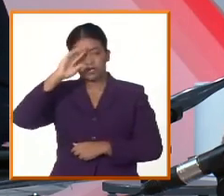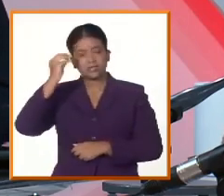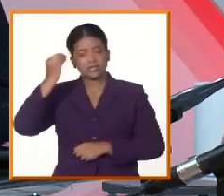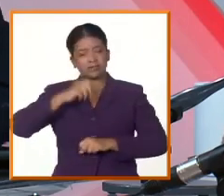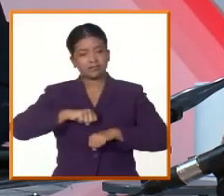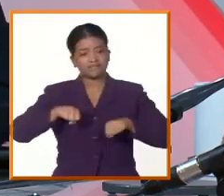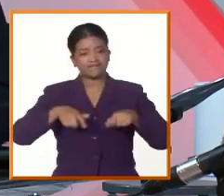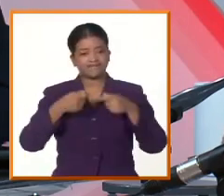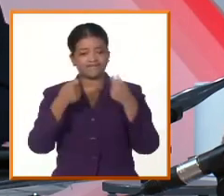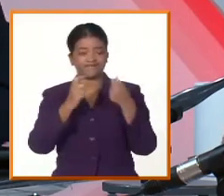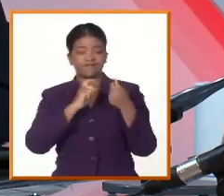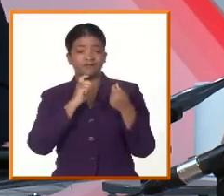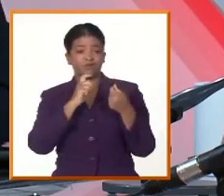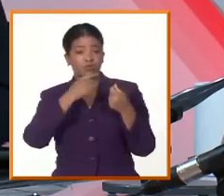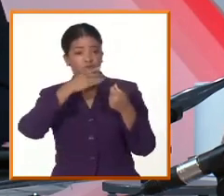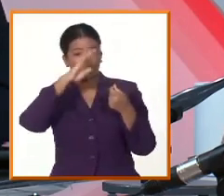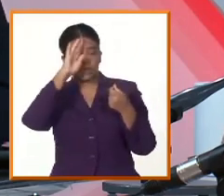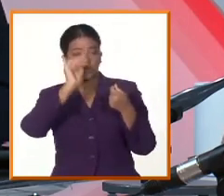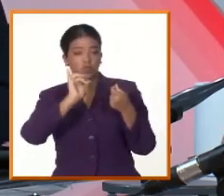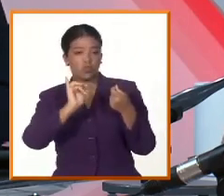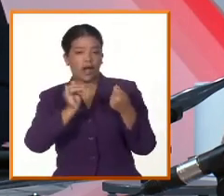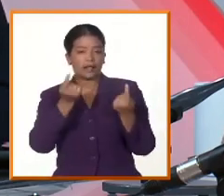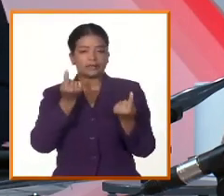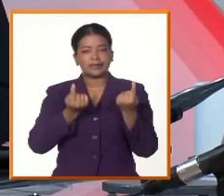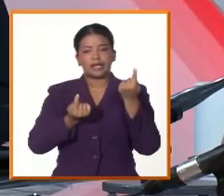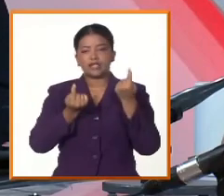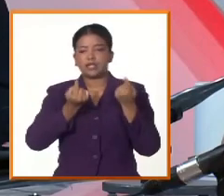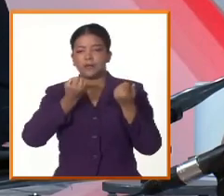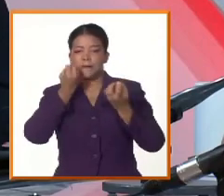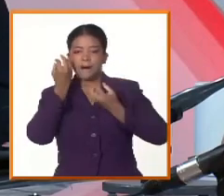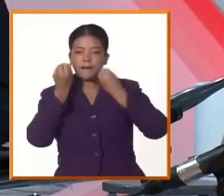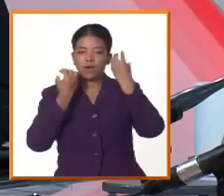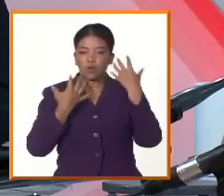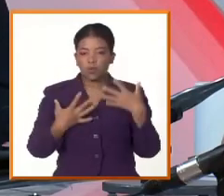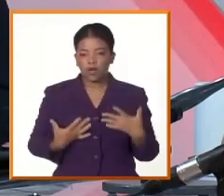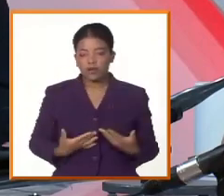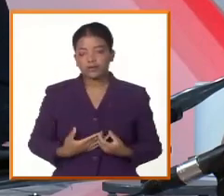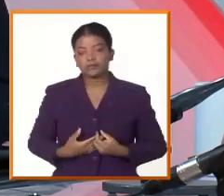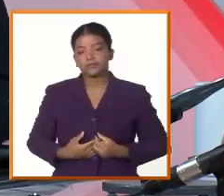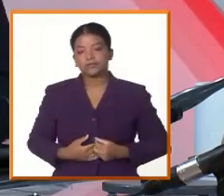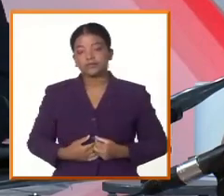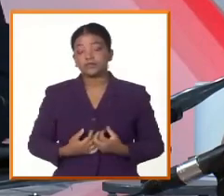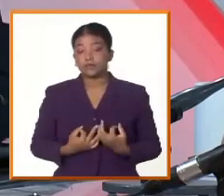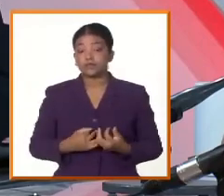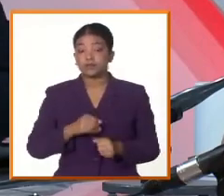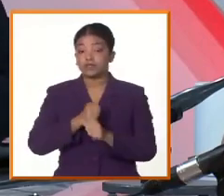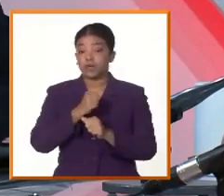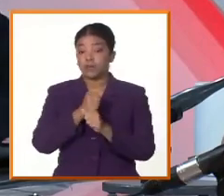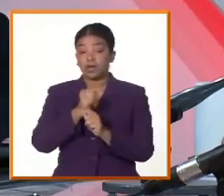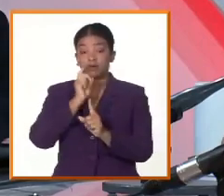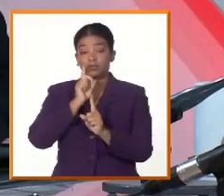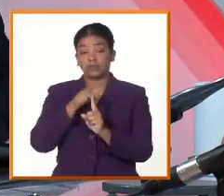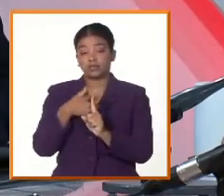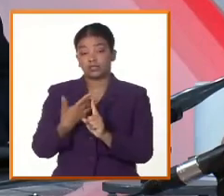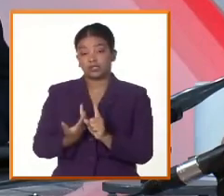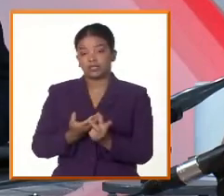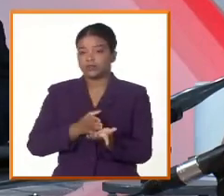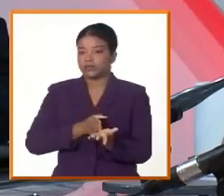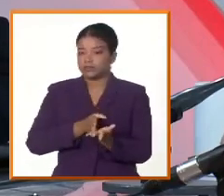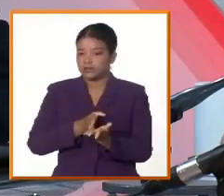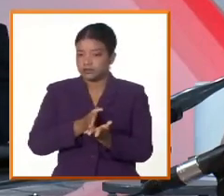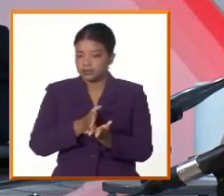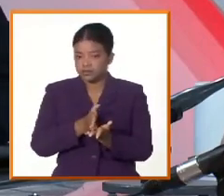económicas del país y también las alternativas que se buscan para trabajar en función de la sostenibilidad